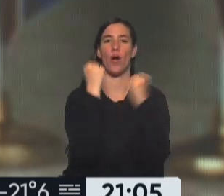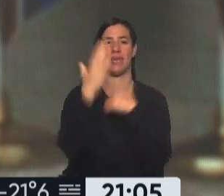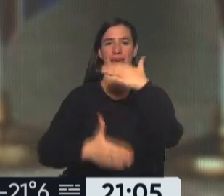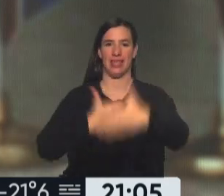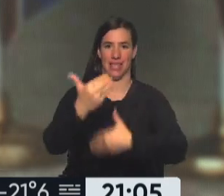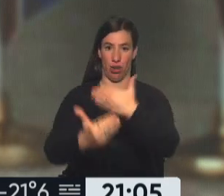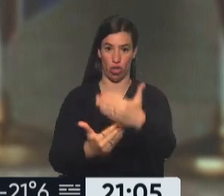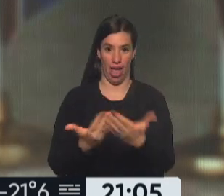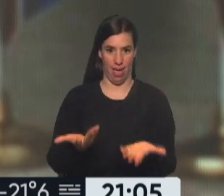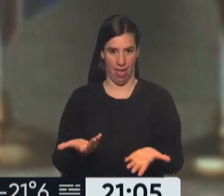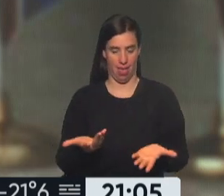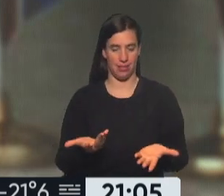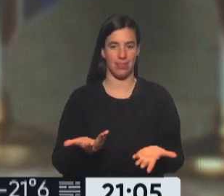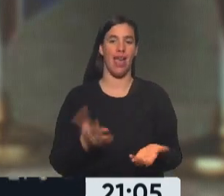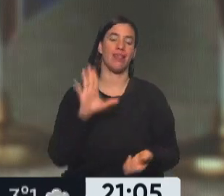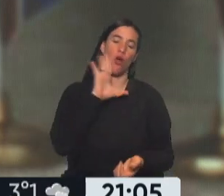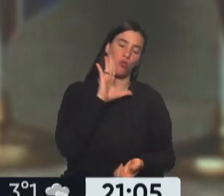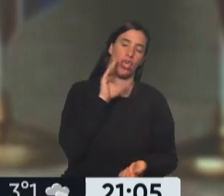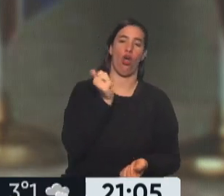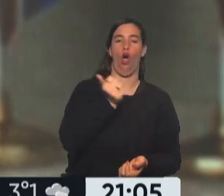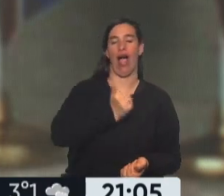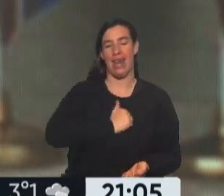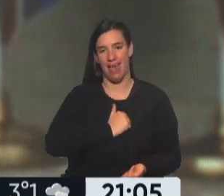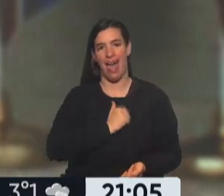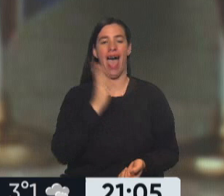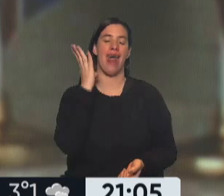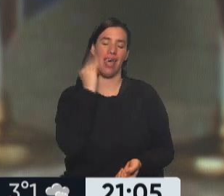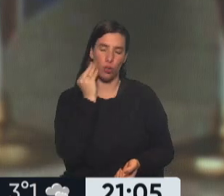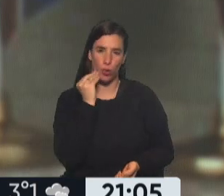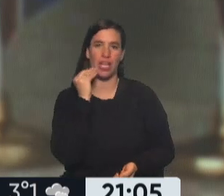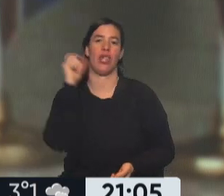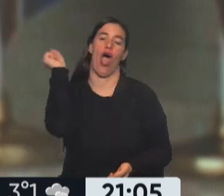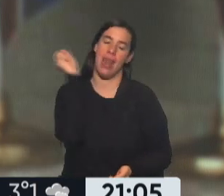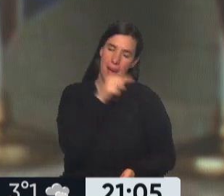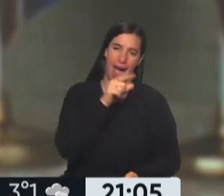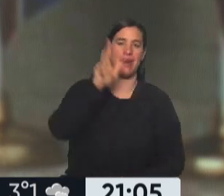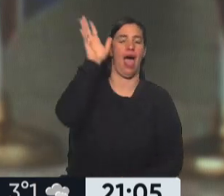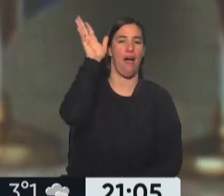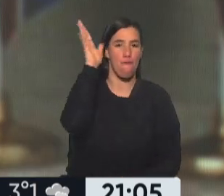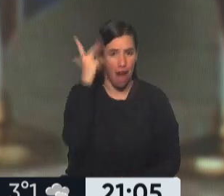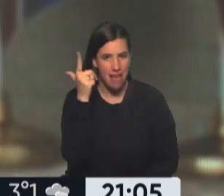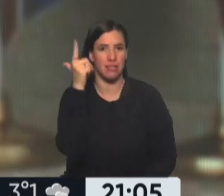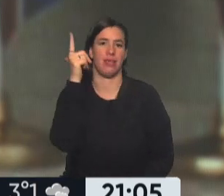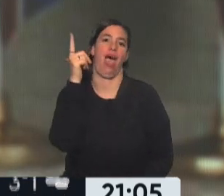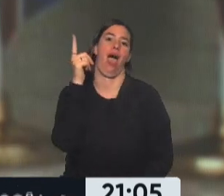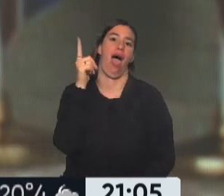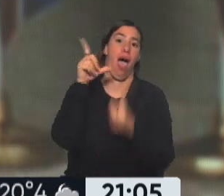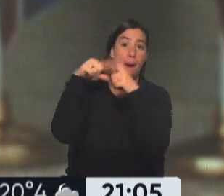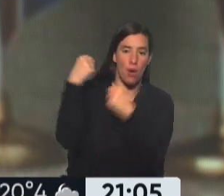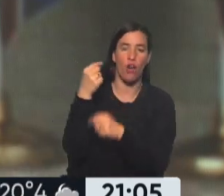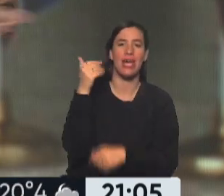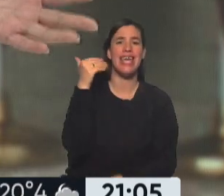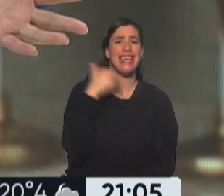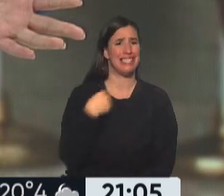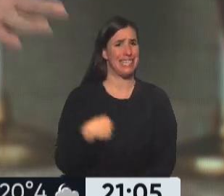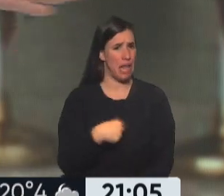que están, bueno, Estados Unidos, Canadá, estamos hablando del Reino Unido, Alemania, Francia, Japón. No está, por ejemplo, China, no está